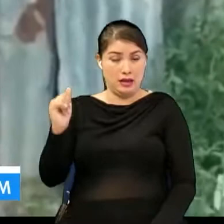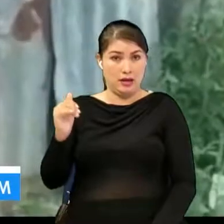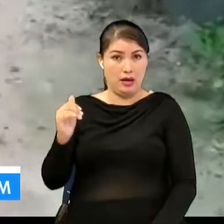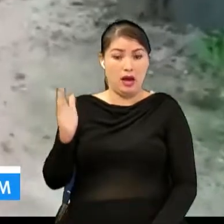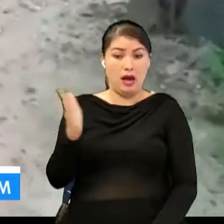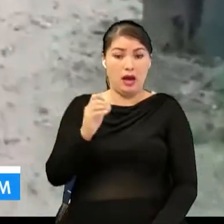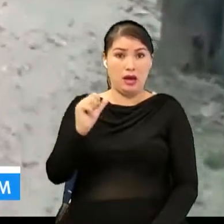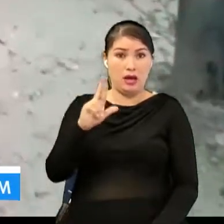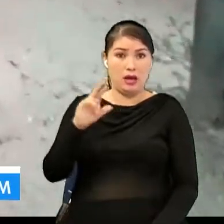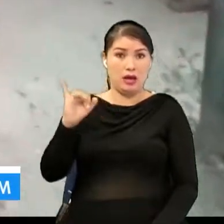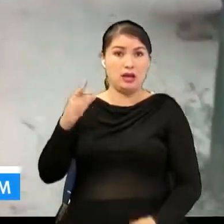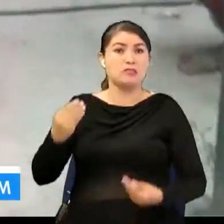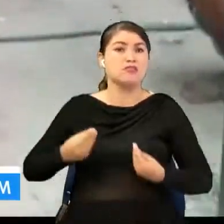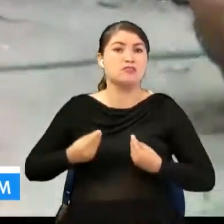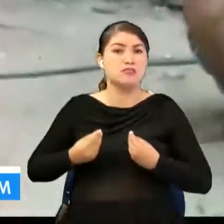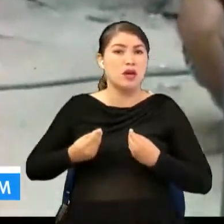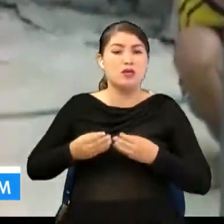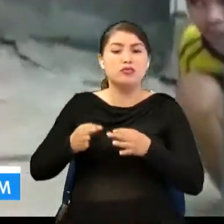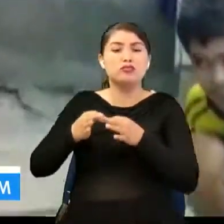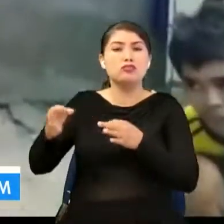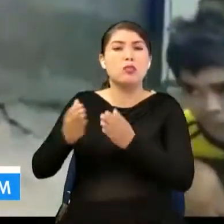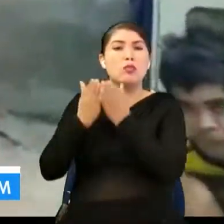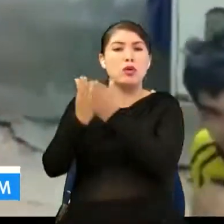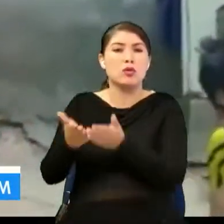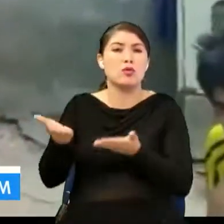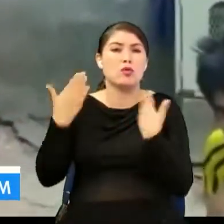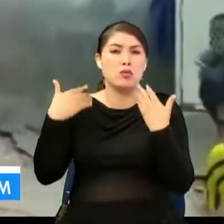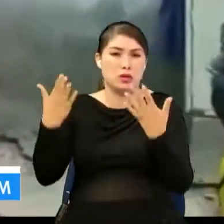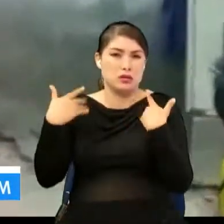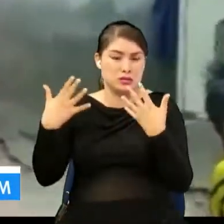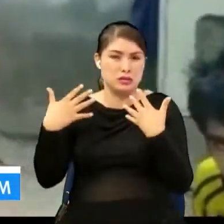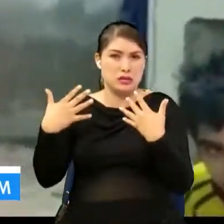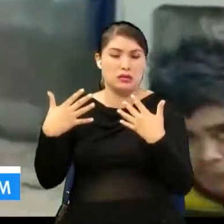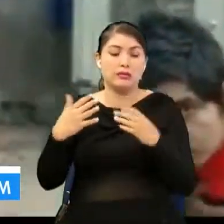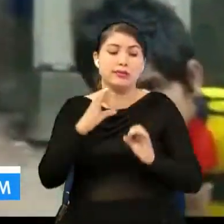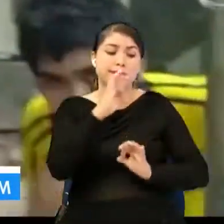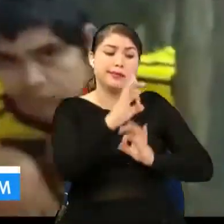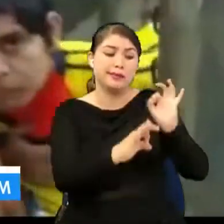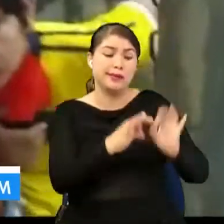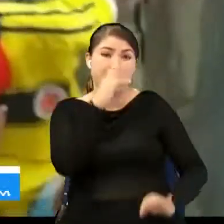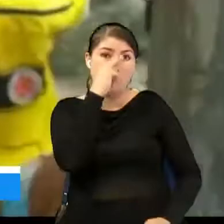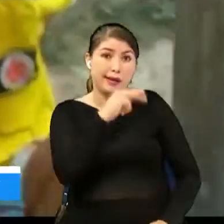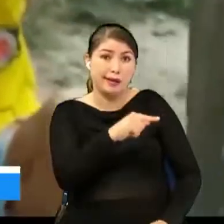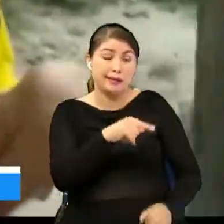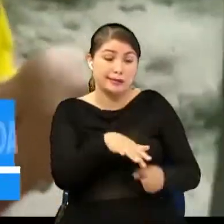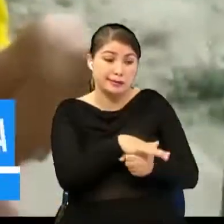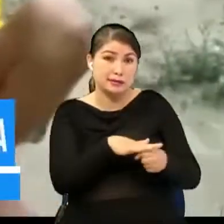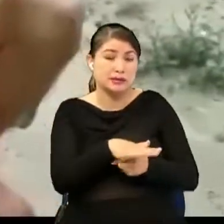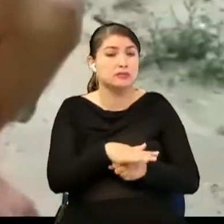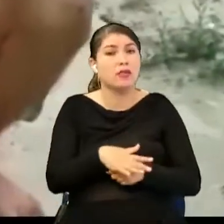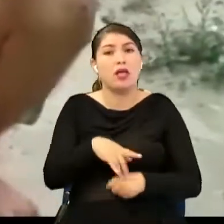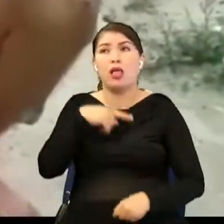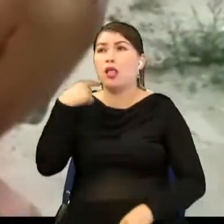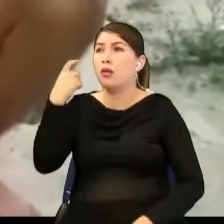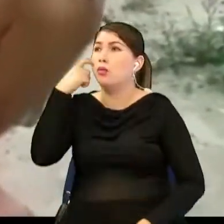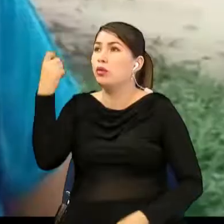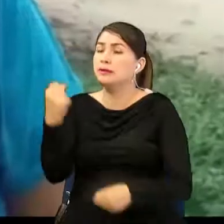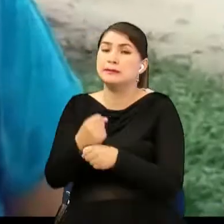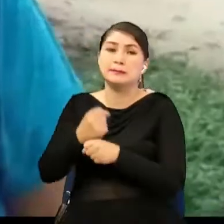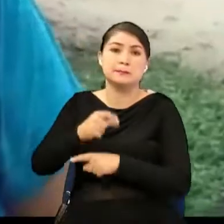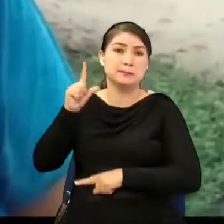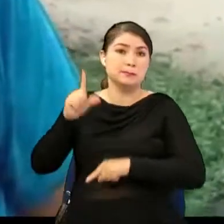kilómetro 8 de puerto wilches sus condiciones de salud y el cuidado de su hijo le impiden conseguir un buen empleo